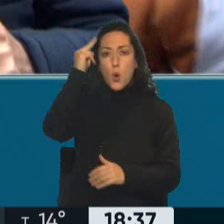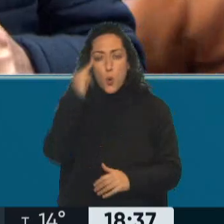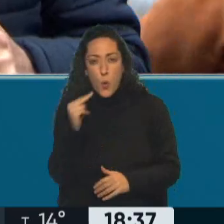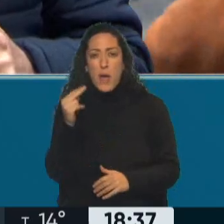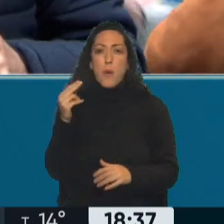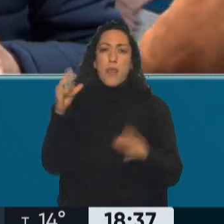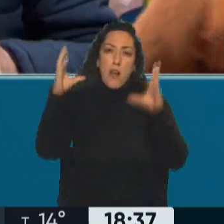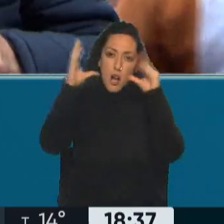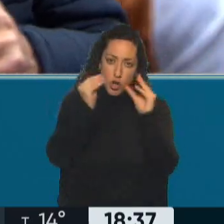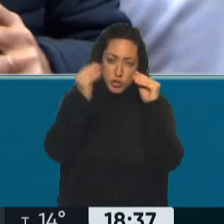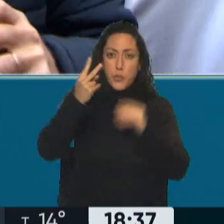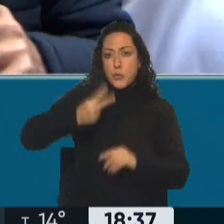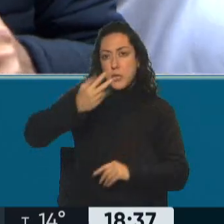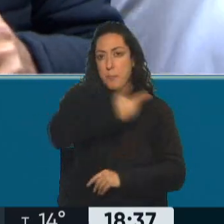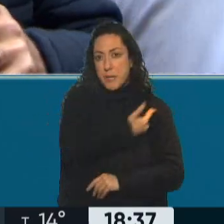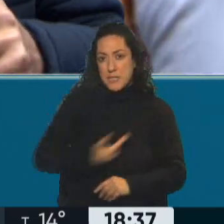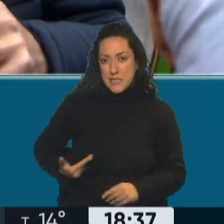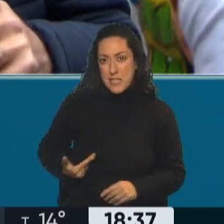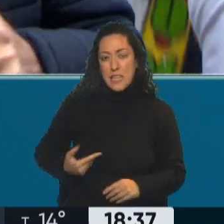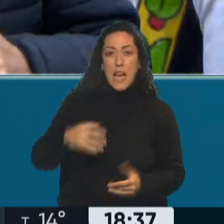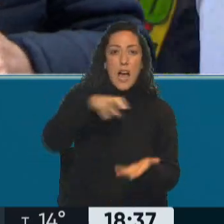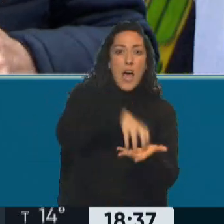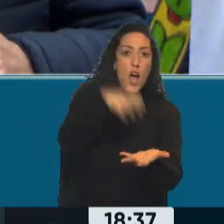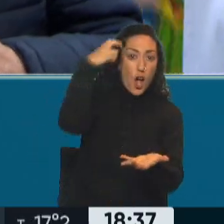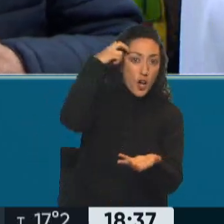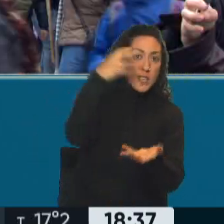vicepresidenta de la nación del congreso hasta su casa